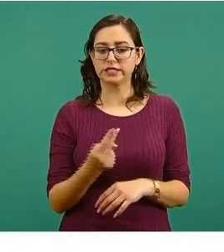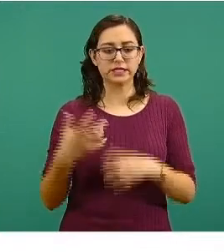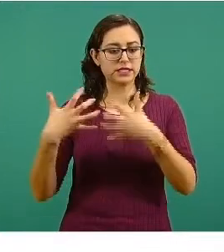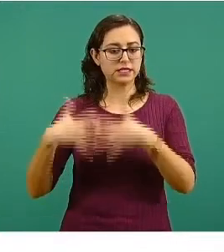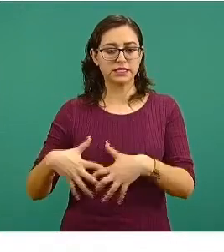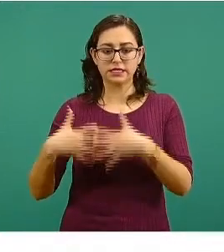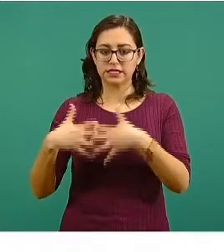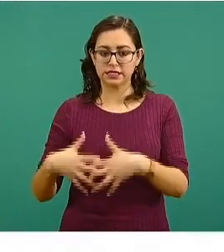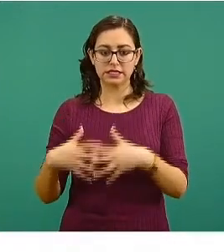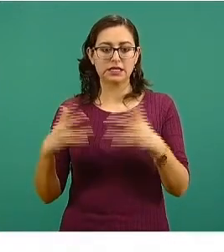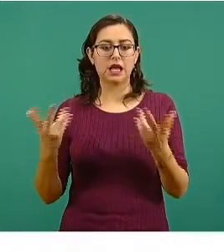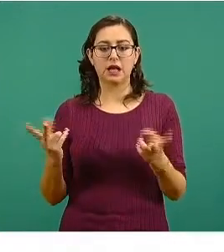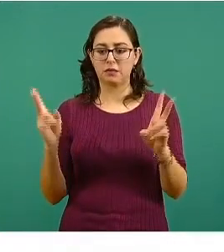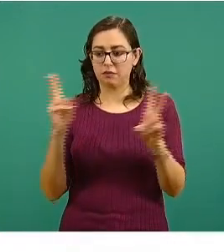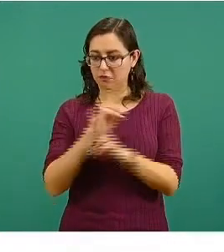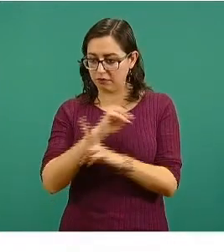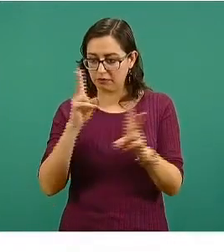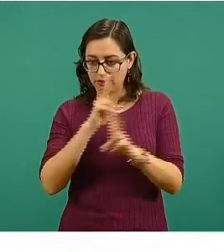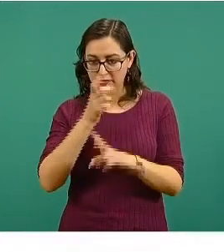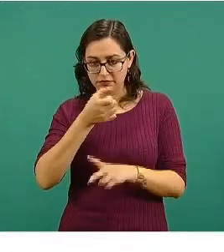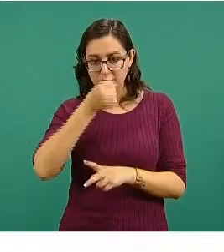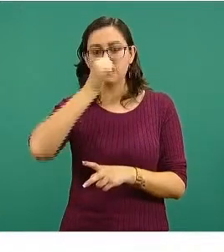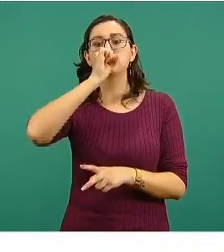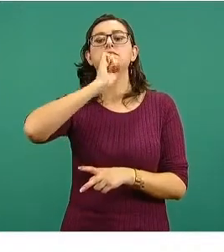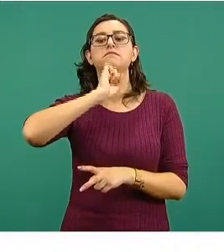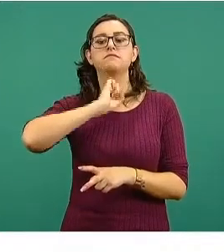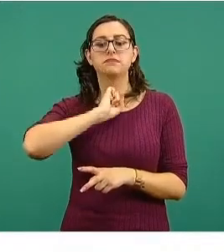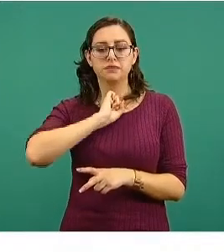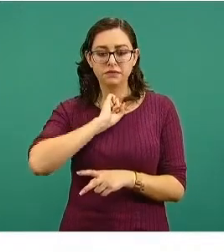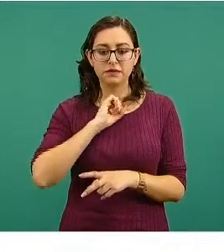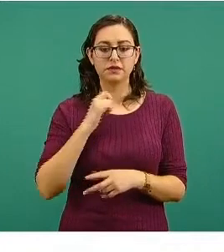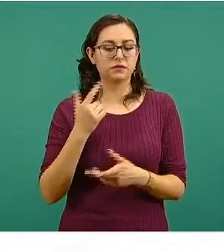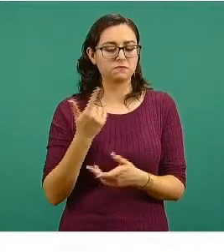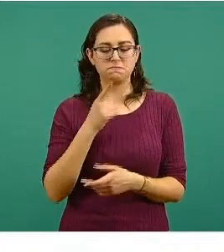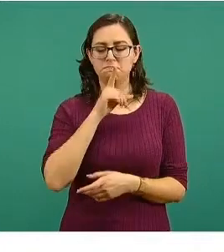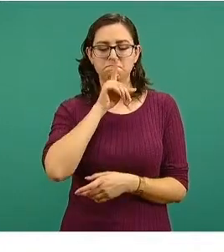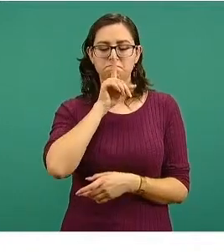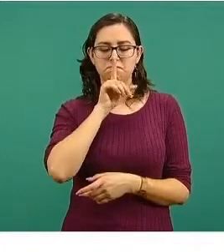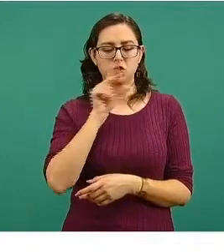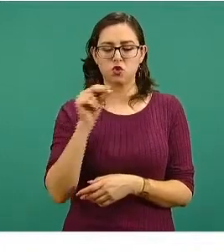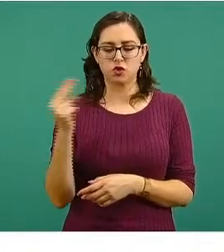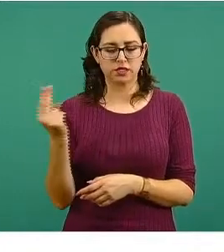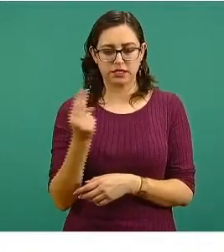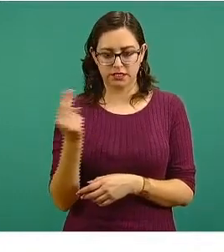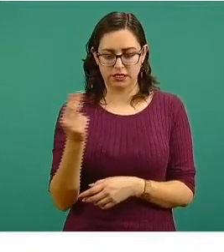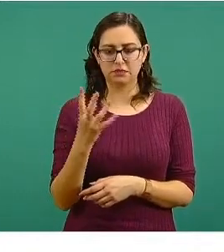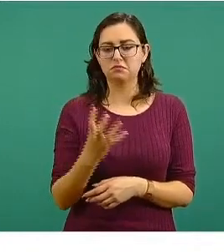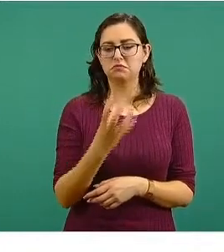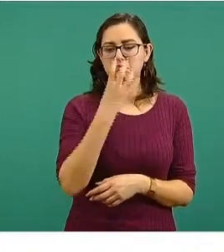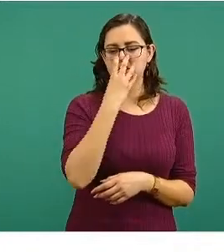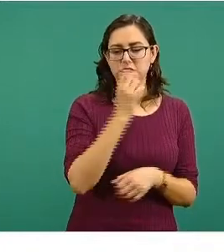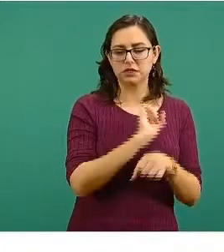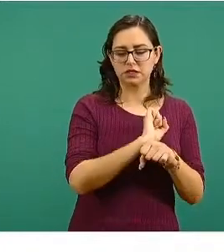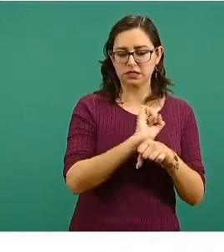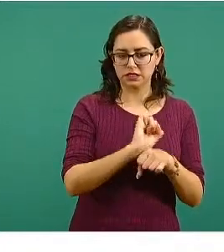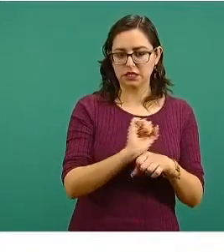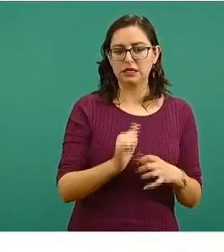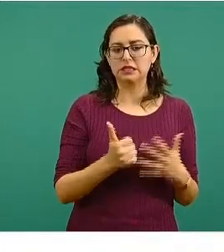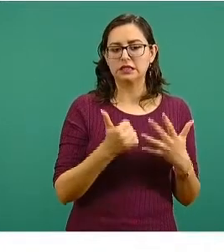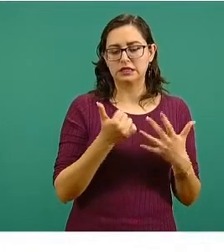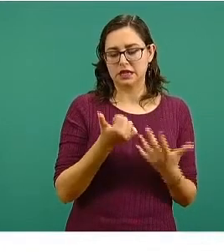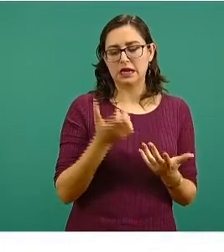de cuidados críticos, que no requiere de un respirador mecánico. Estas 6 entidades federativas con más